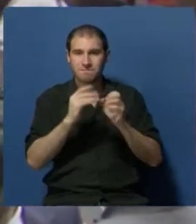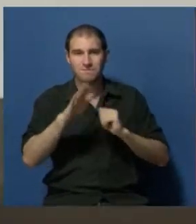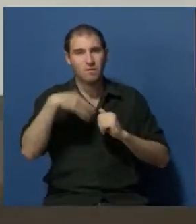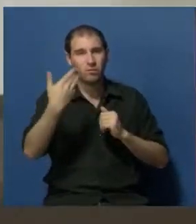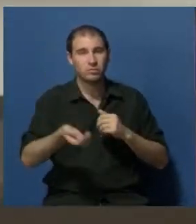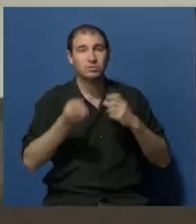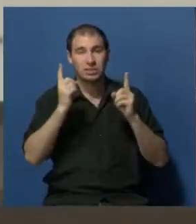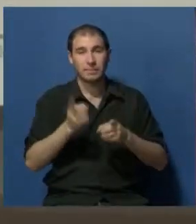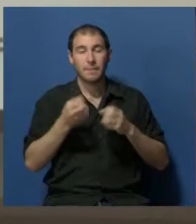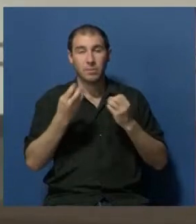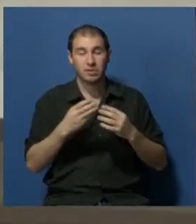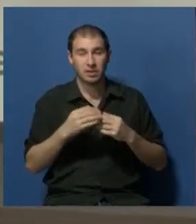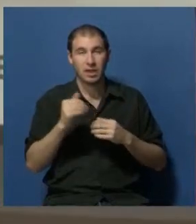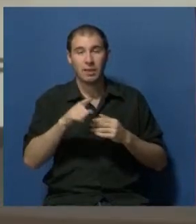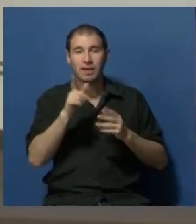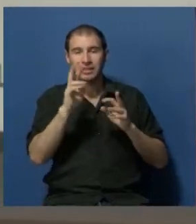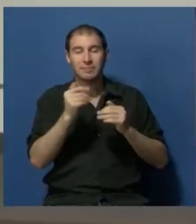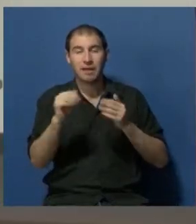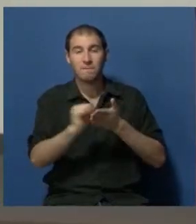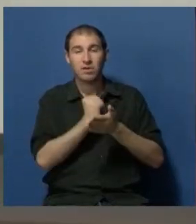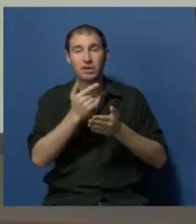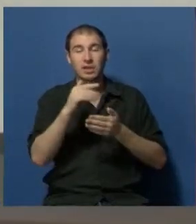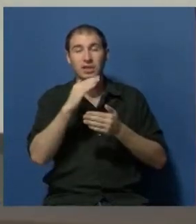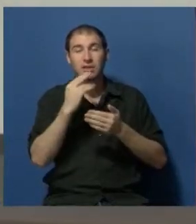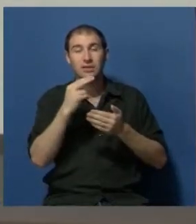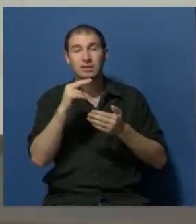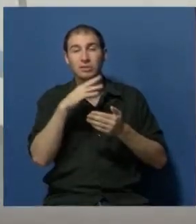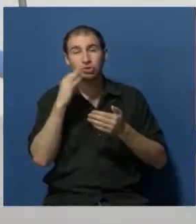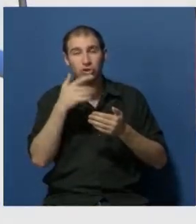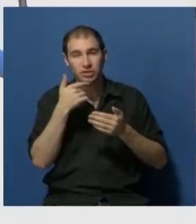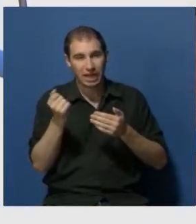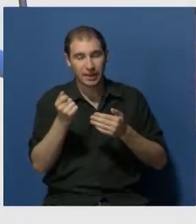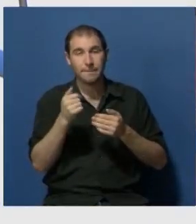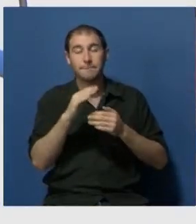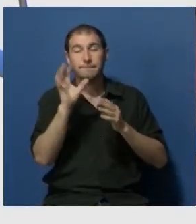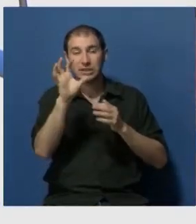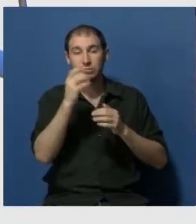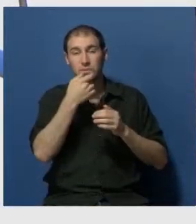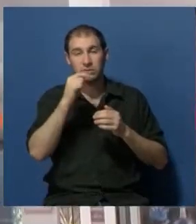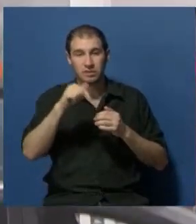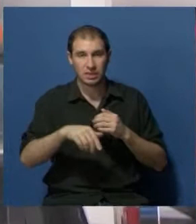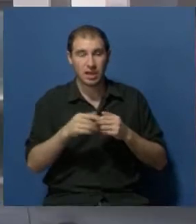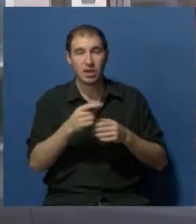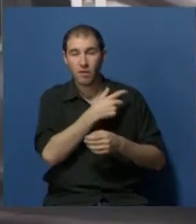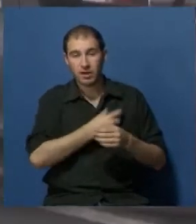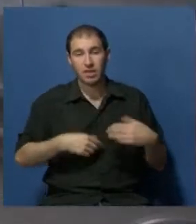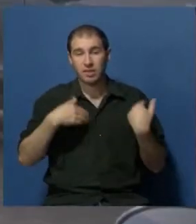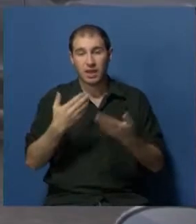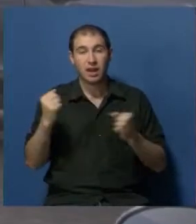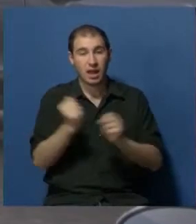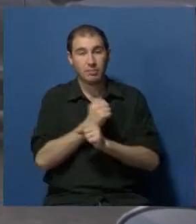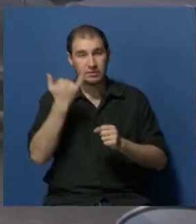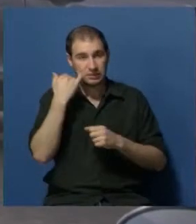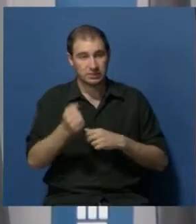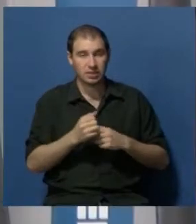adelante porque se habló de eliminar la retención a la soja. Sí. En el presupuesto provincial que envió el gobernador y que ya fue